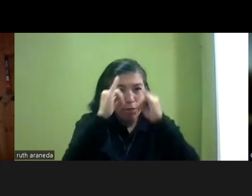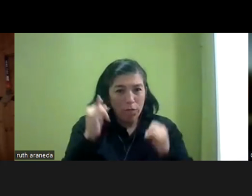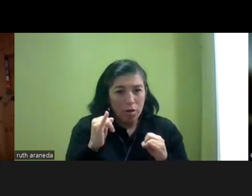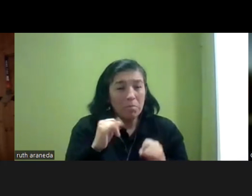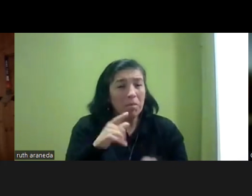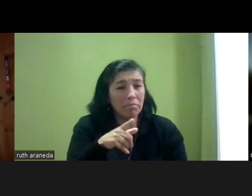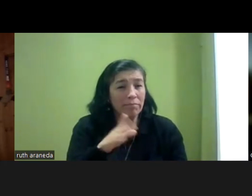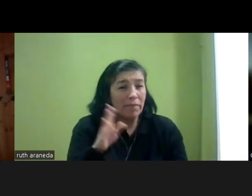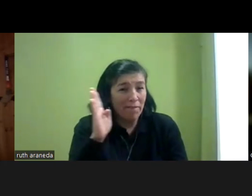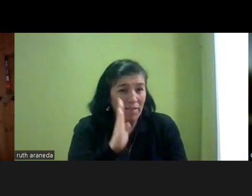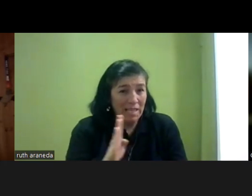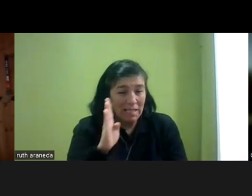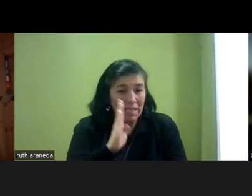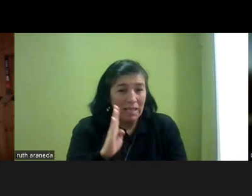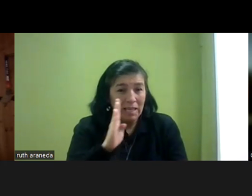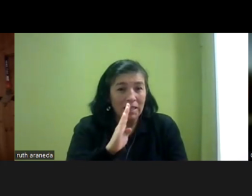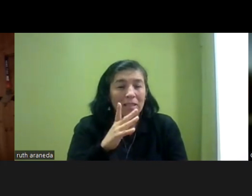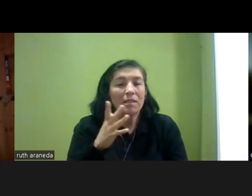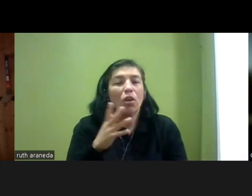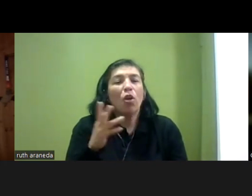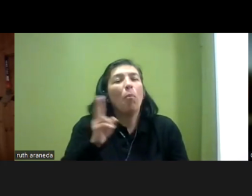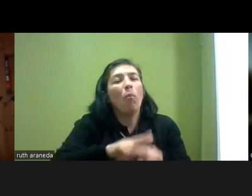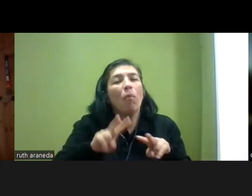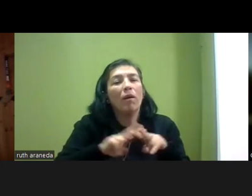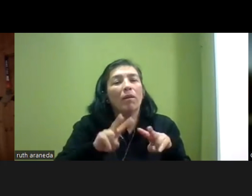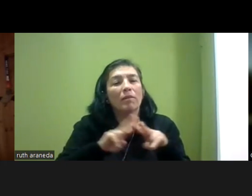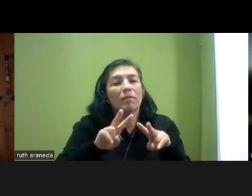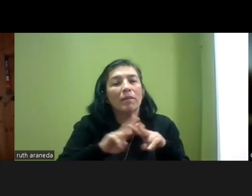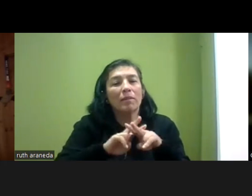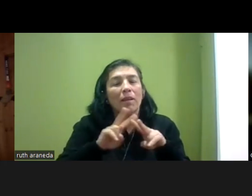básicas, se conseguía mediante